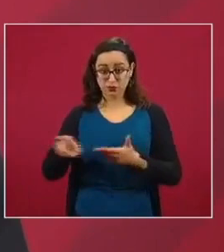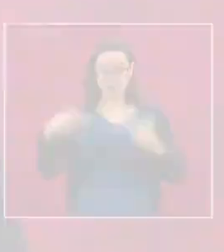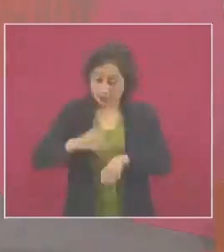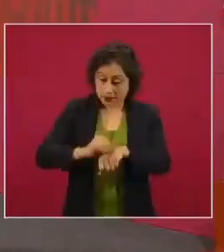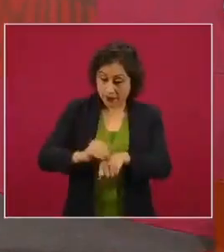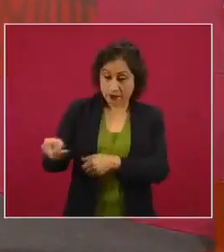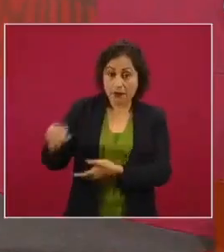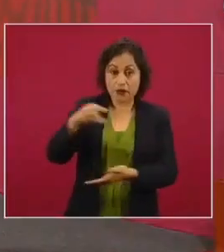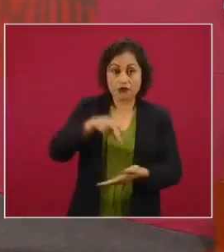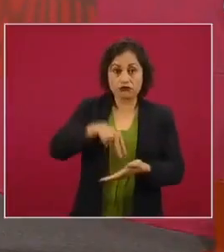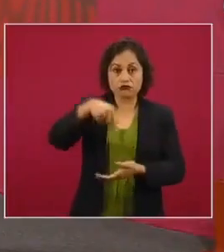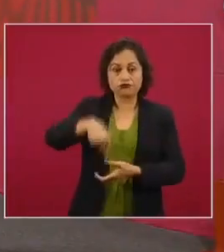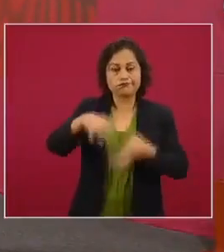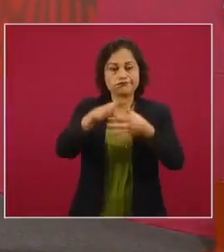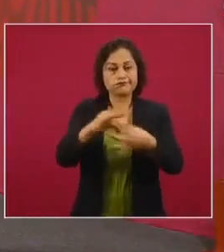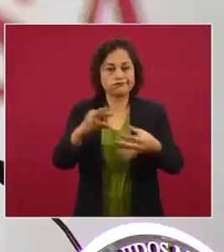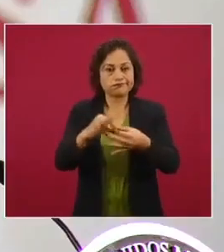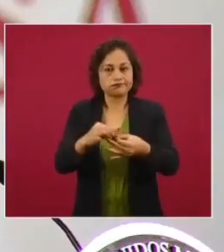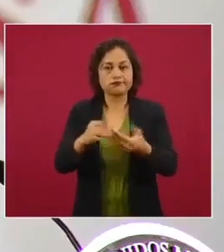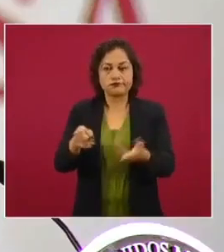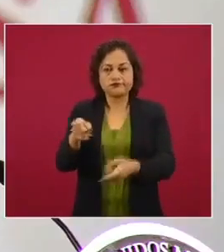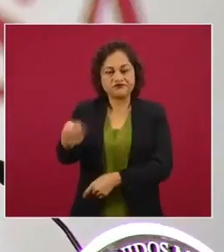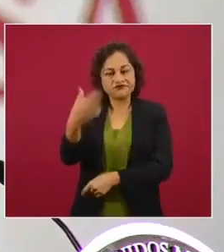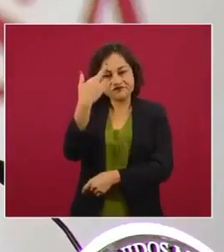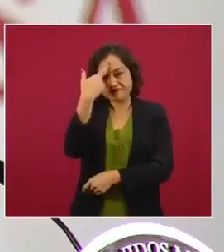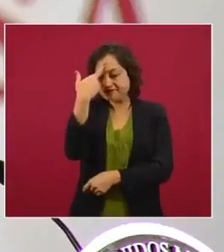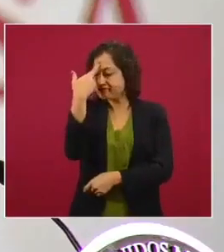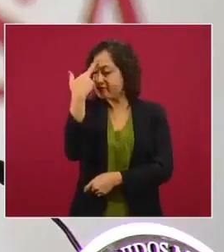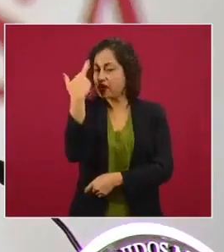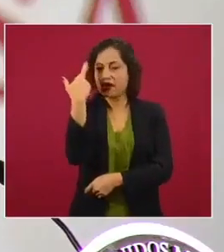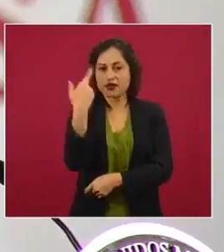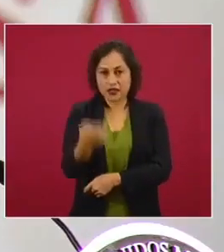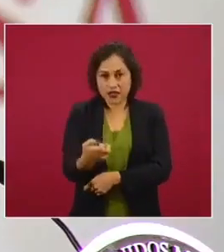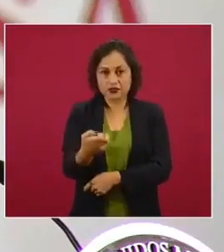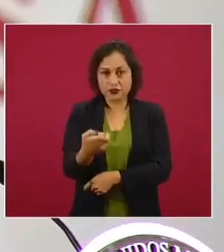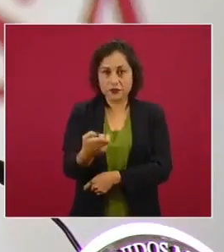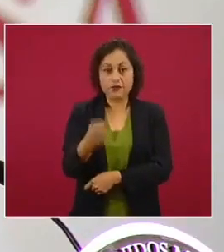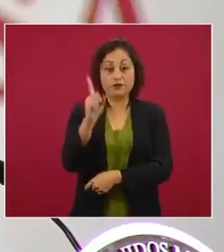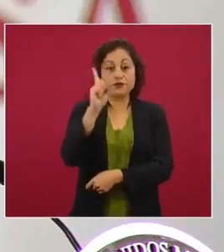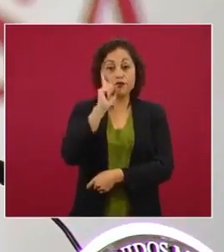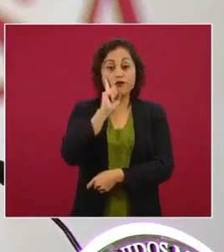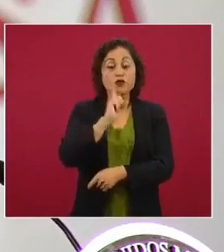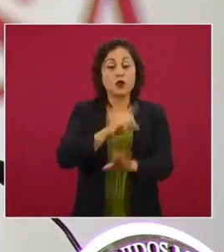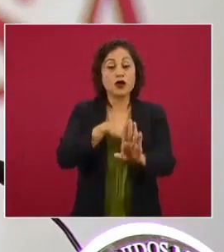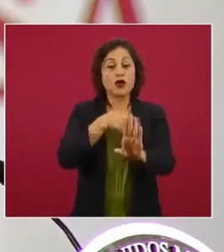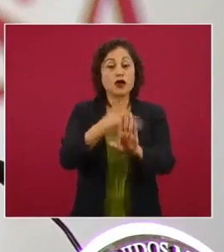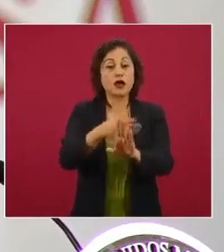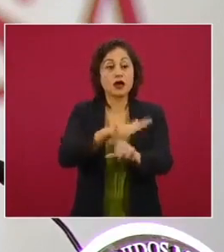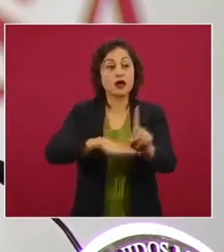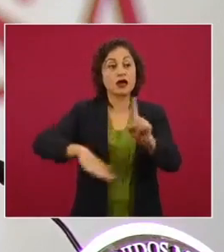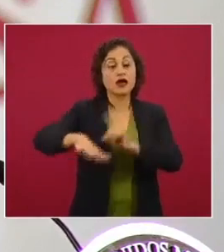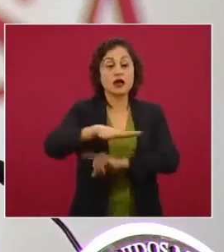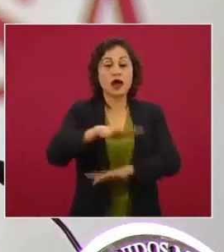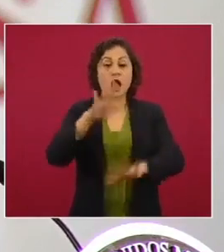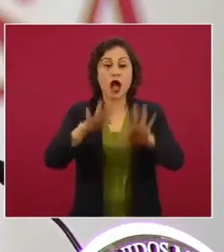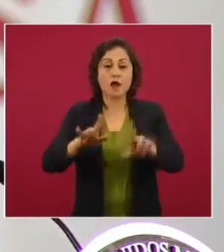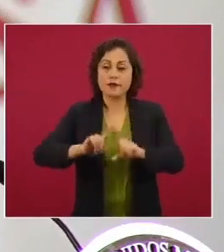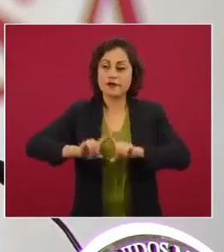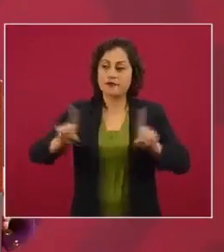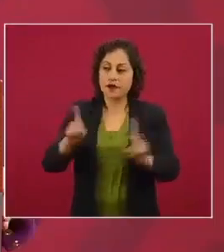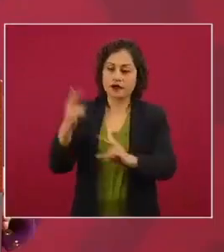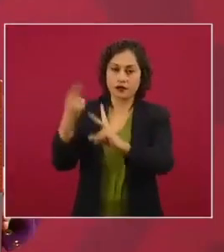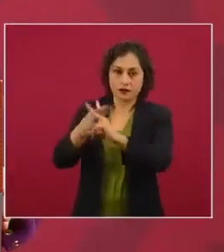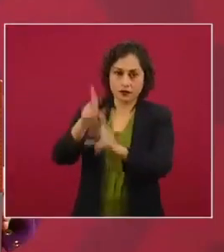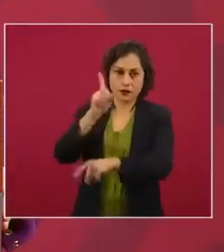humanos. Las causas del feminicidio concretamente no son las mismas de un homicidio violento en contra de una mujer por otras